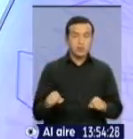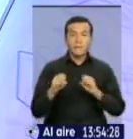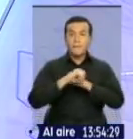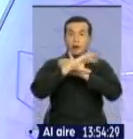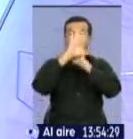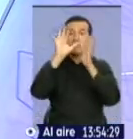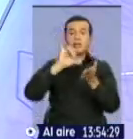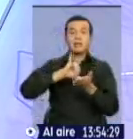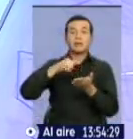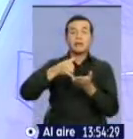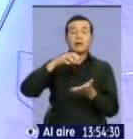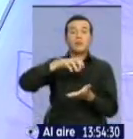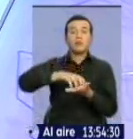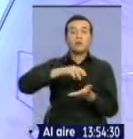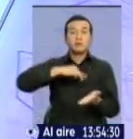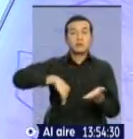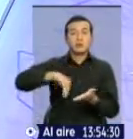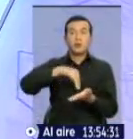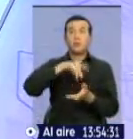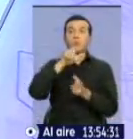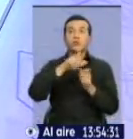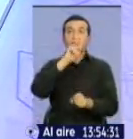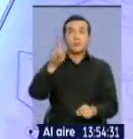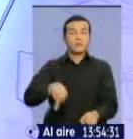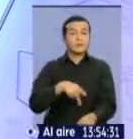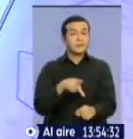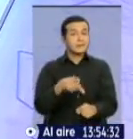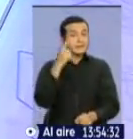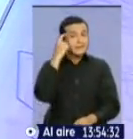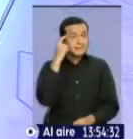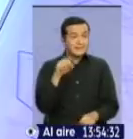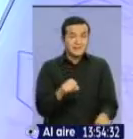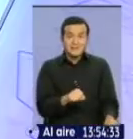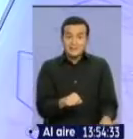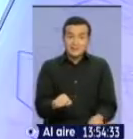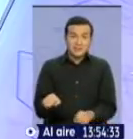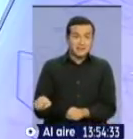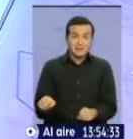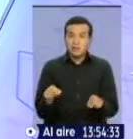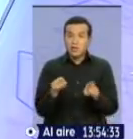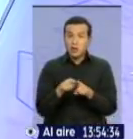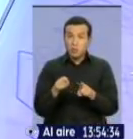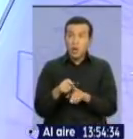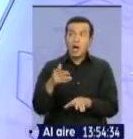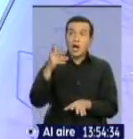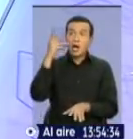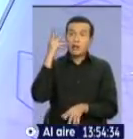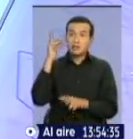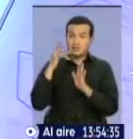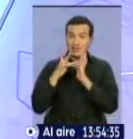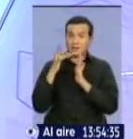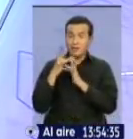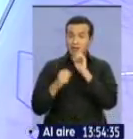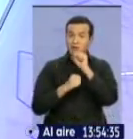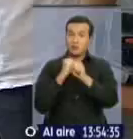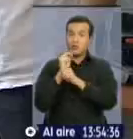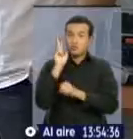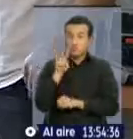Jipijap, en la provincia de Manabí. Los expertos no descartan que los temblores tengan relación con el sismo de abril de